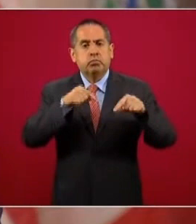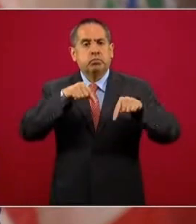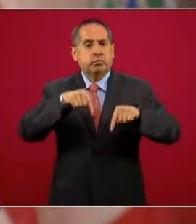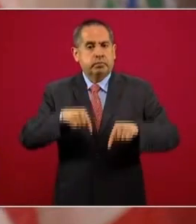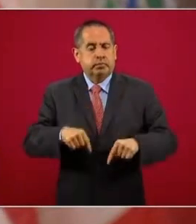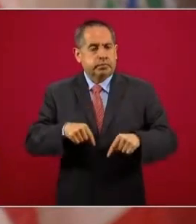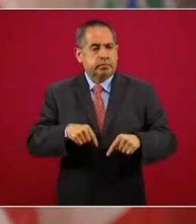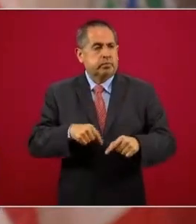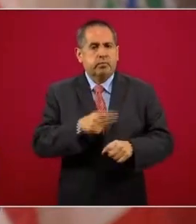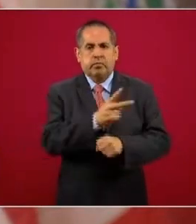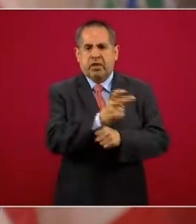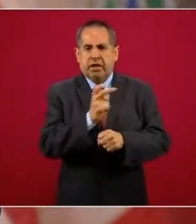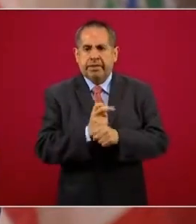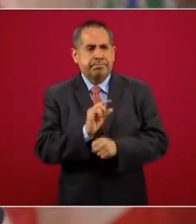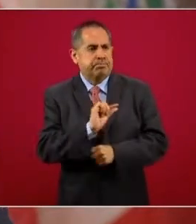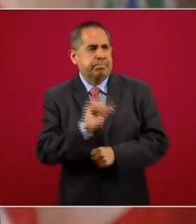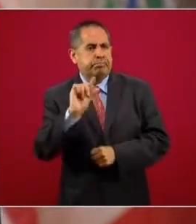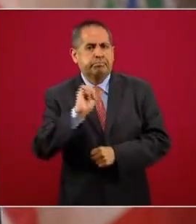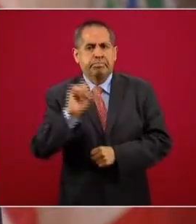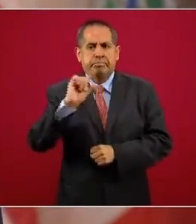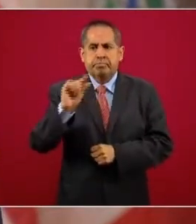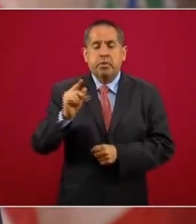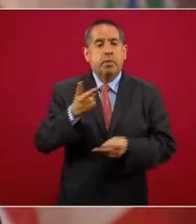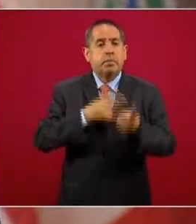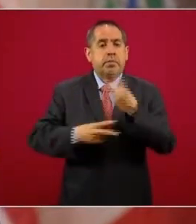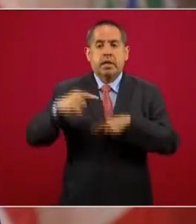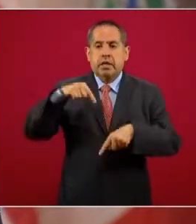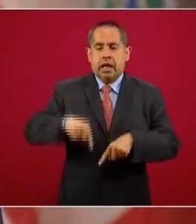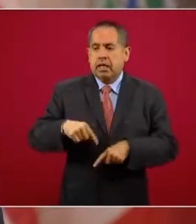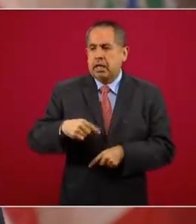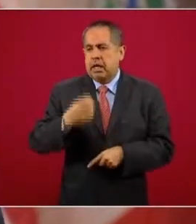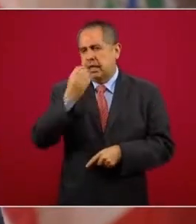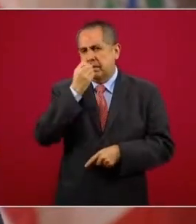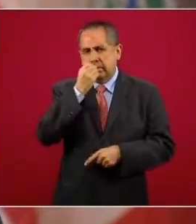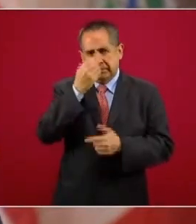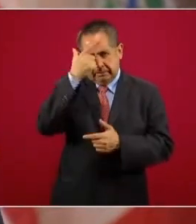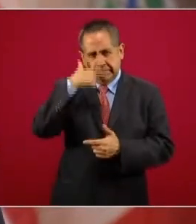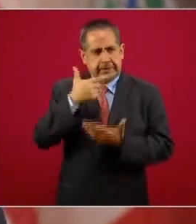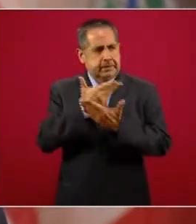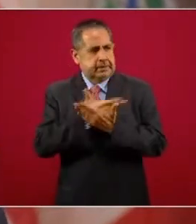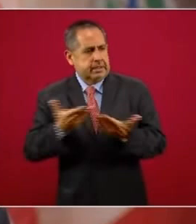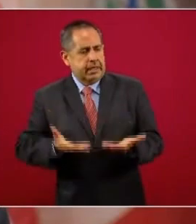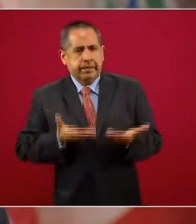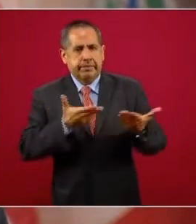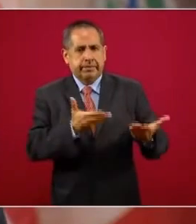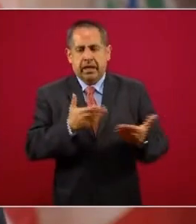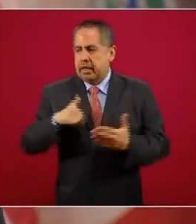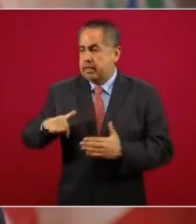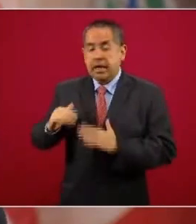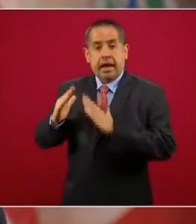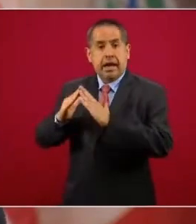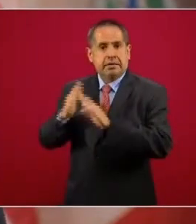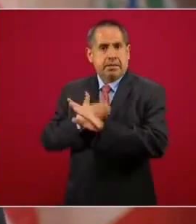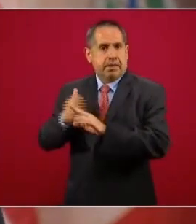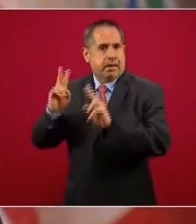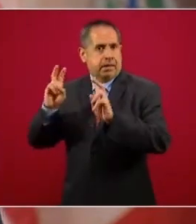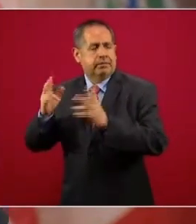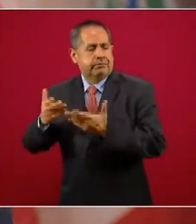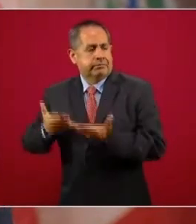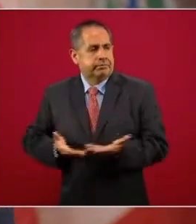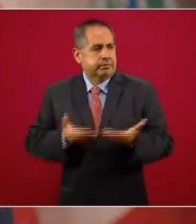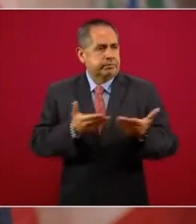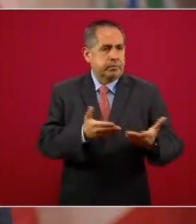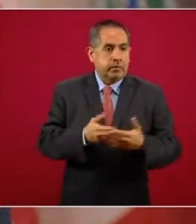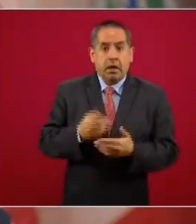e invitados distinguidos a la cena ofrecida por la casa blanca hemos estado trabajando todo el día y trabajaremos